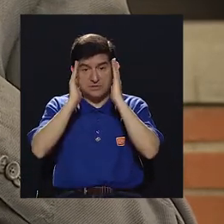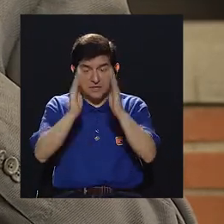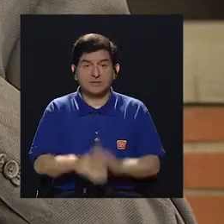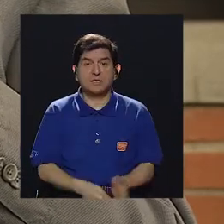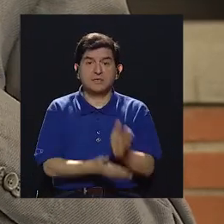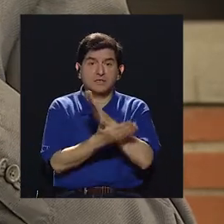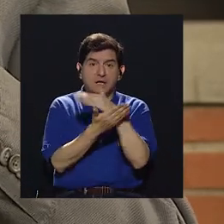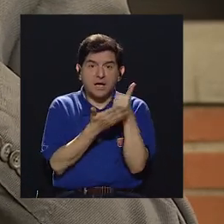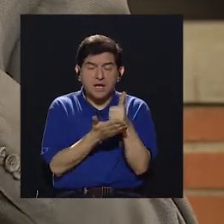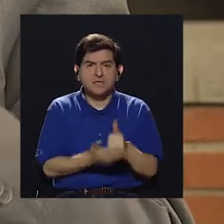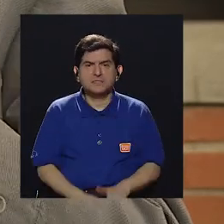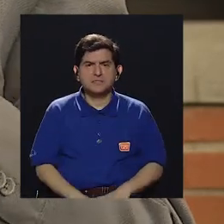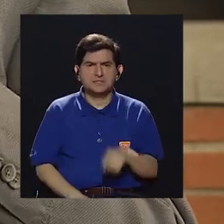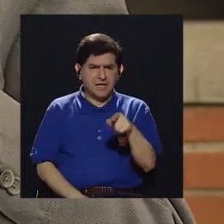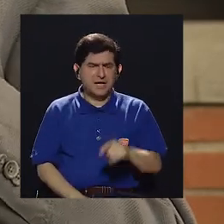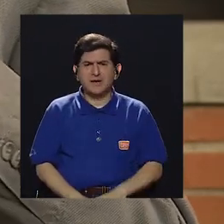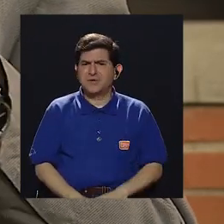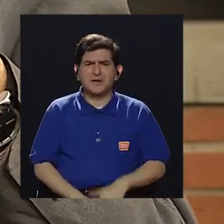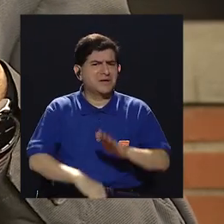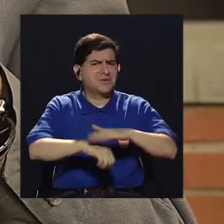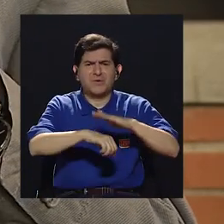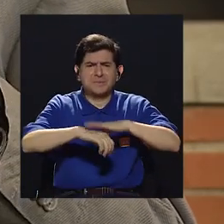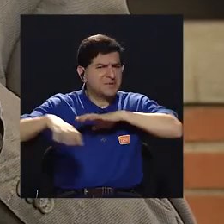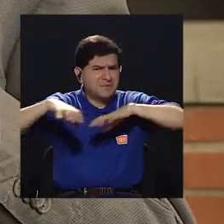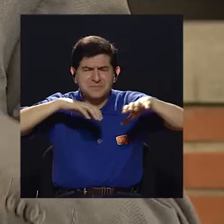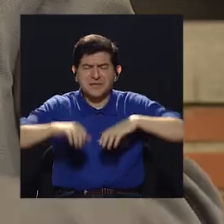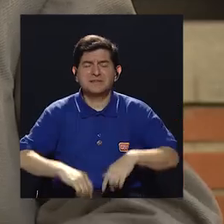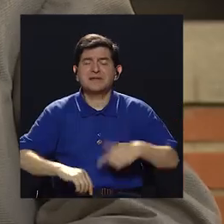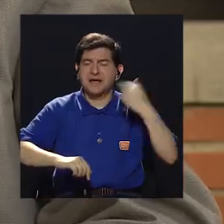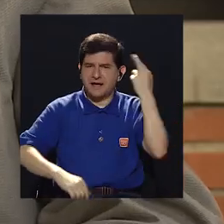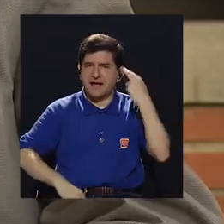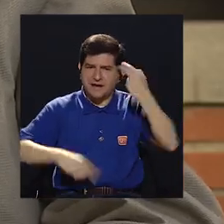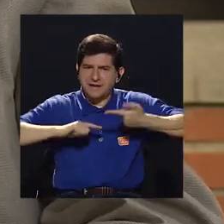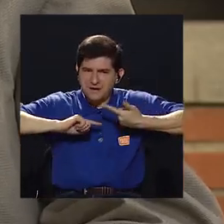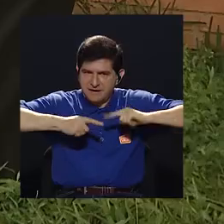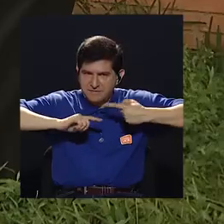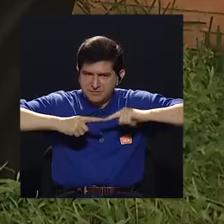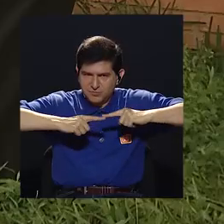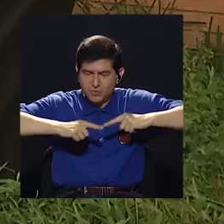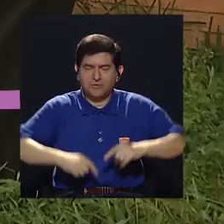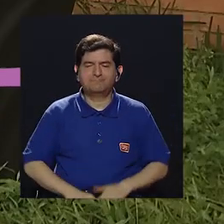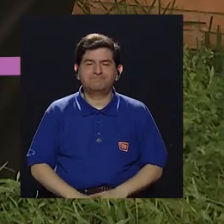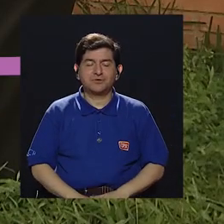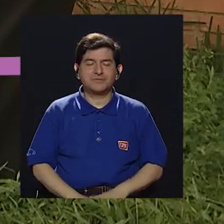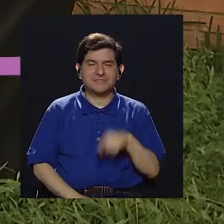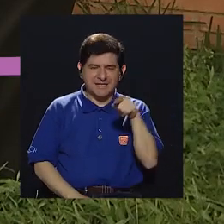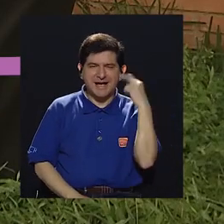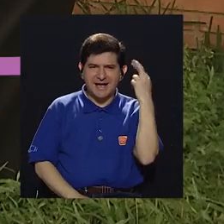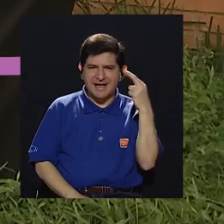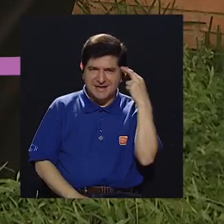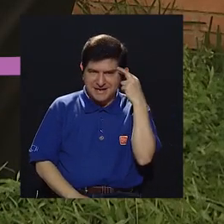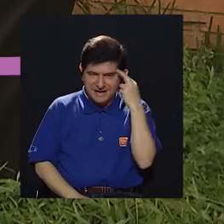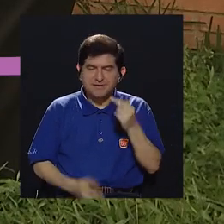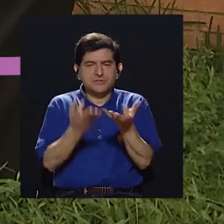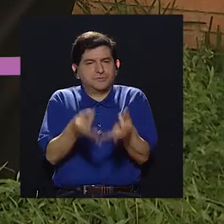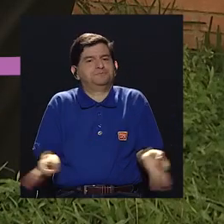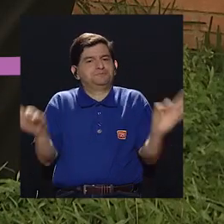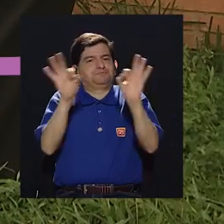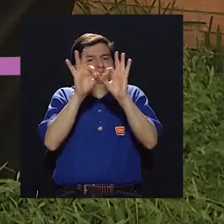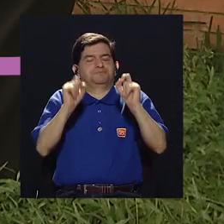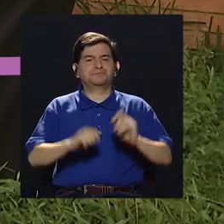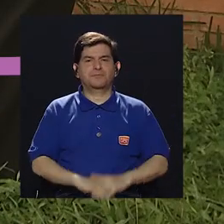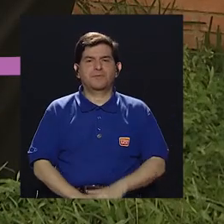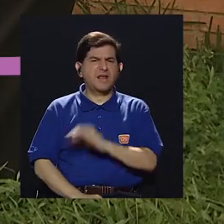se vuelve algo muy, pero muy, pero muy incapacitante para el paciente por el dolor. Entonces tiene que ver mucho con la causa.